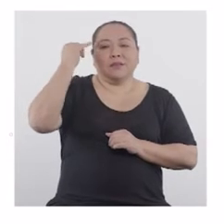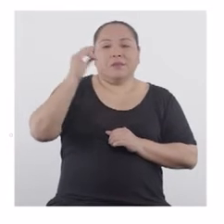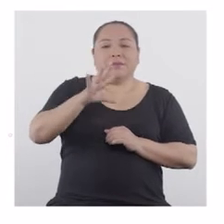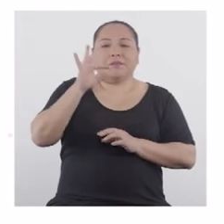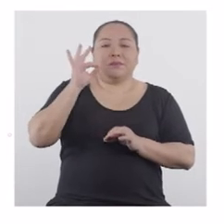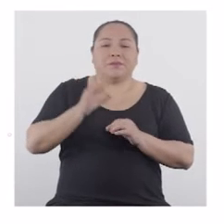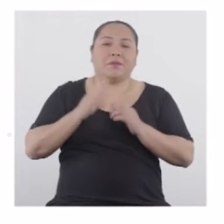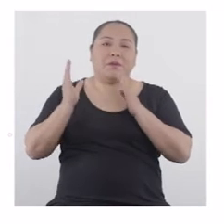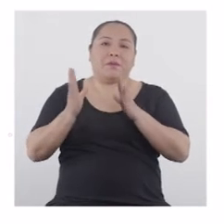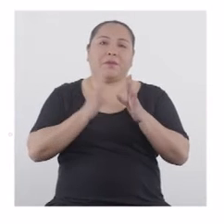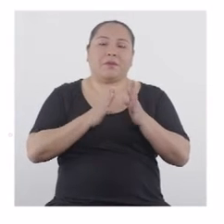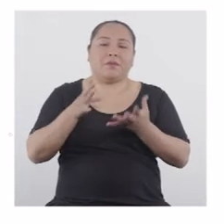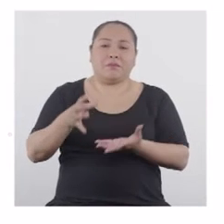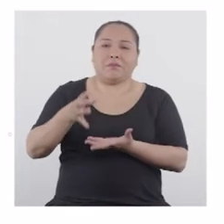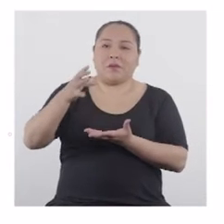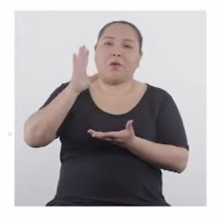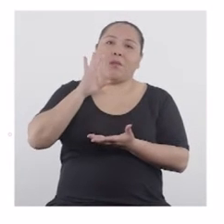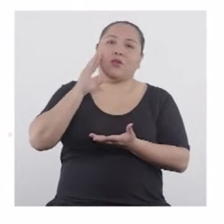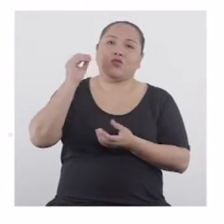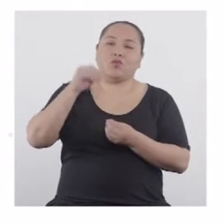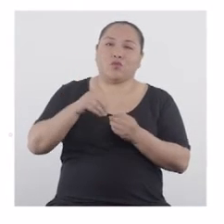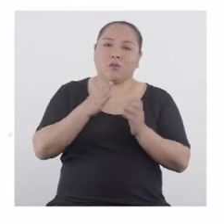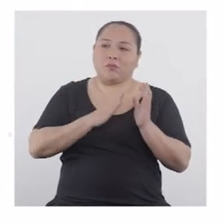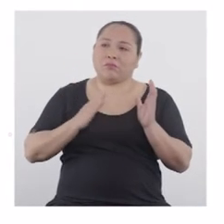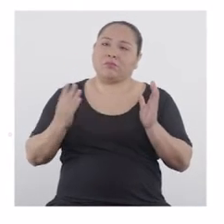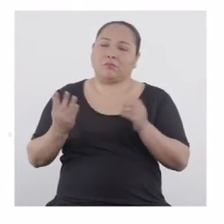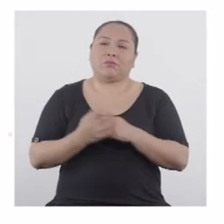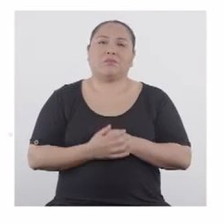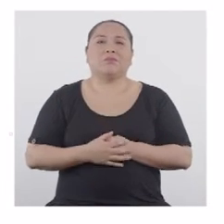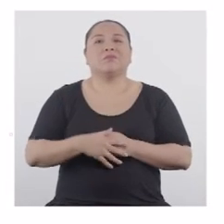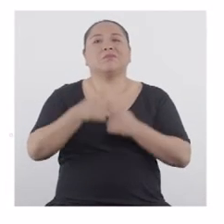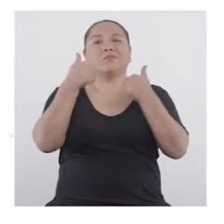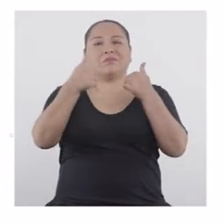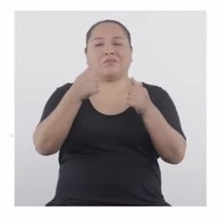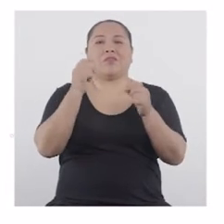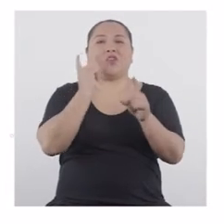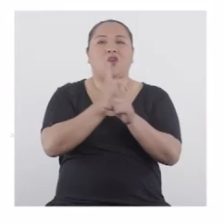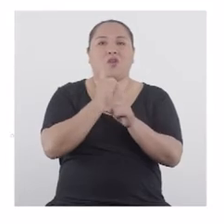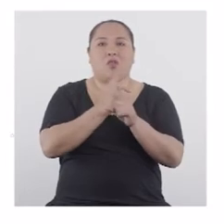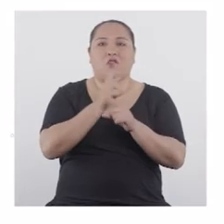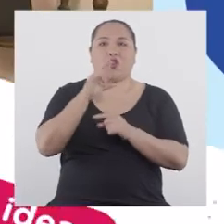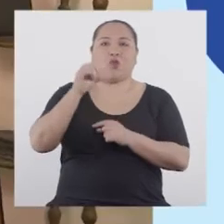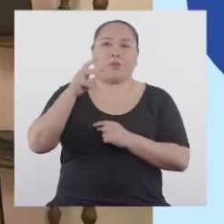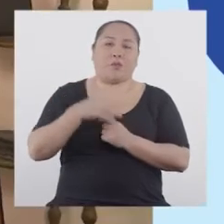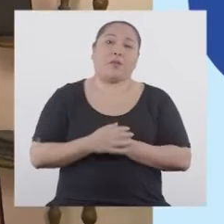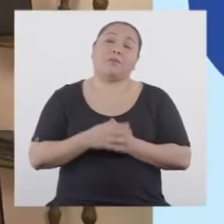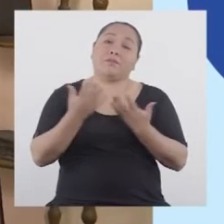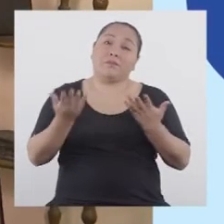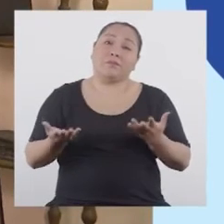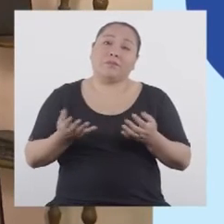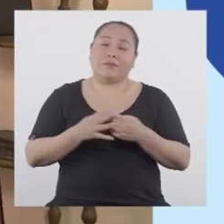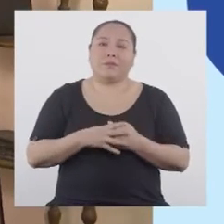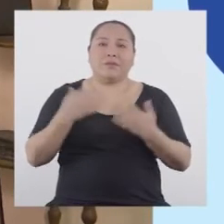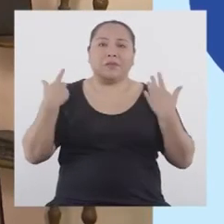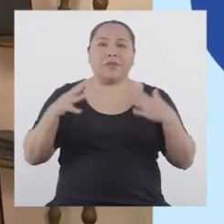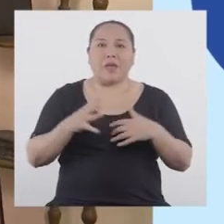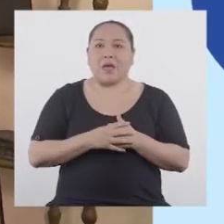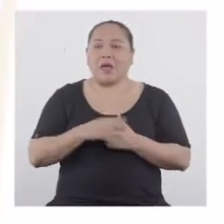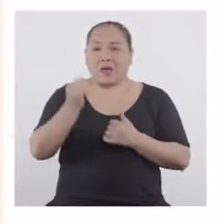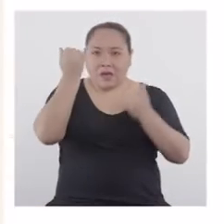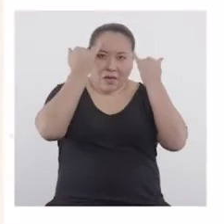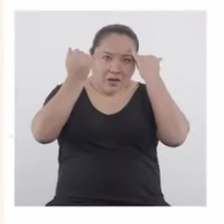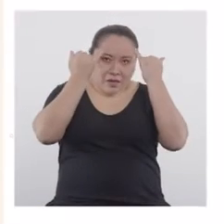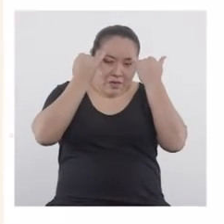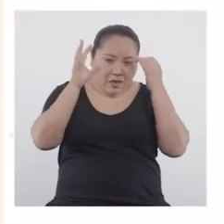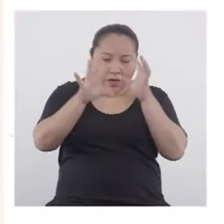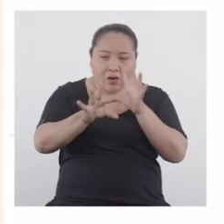idea elegida es elaborar un tacho de basura con botellas de plástico. Correcto, Romina. Entonces, ya tenemos